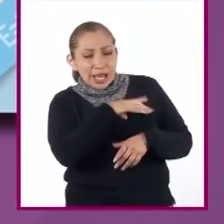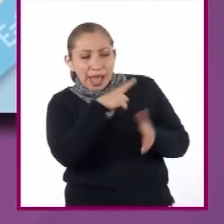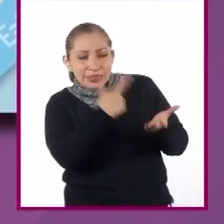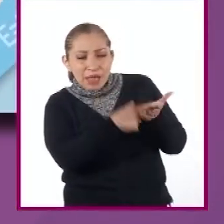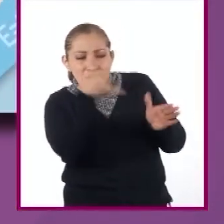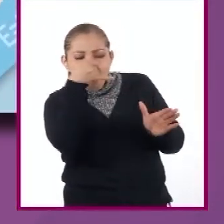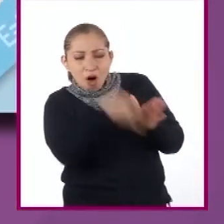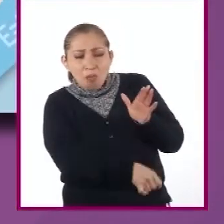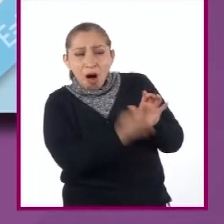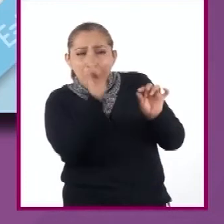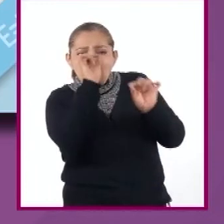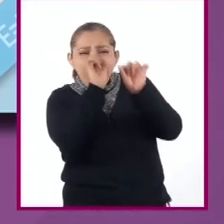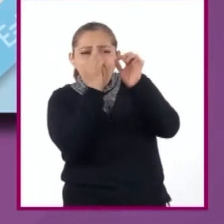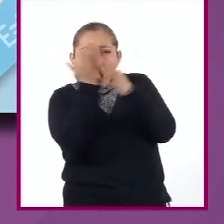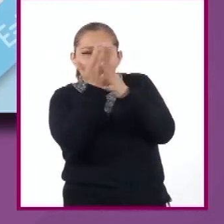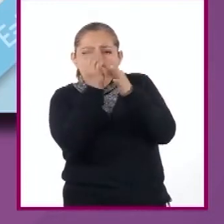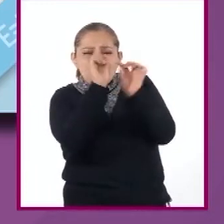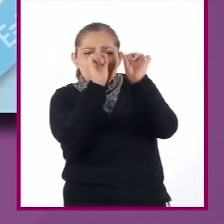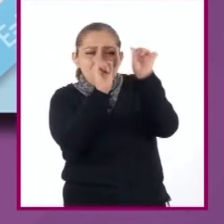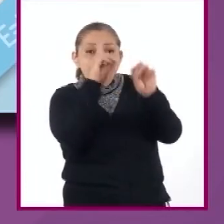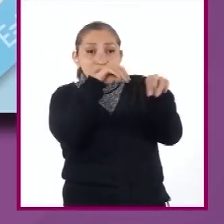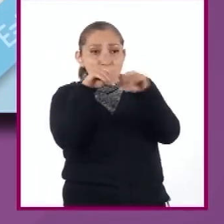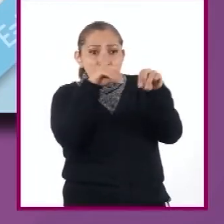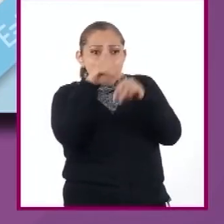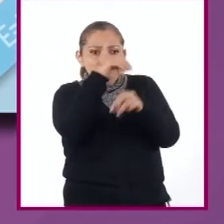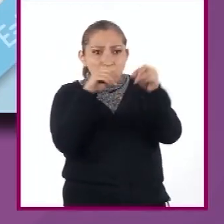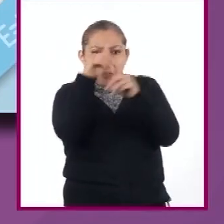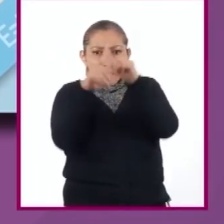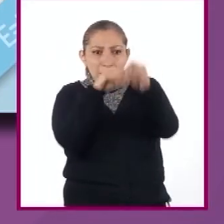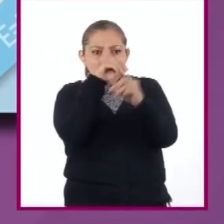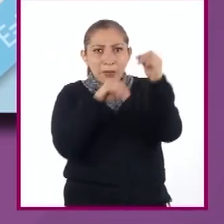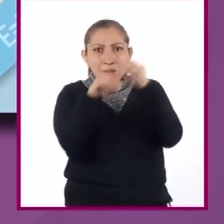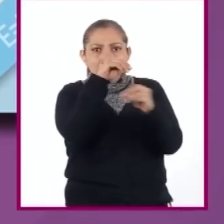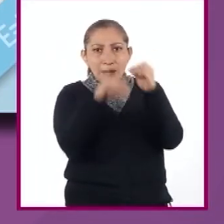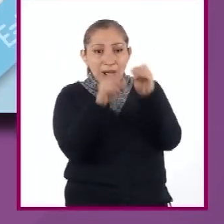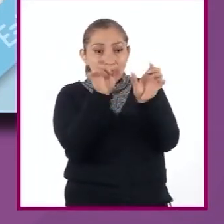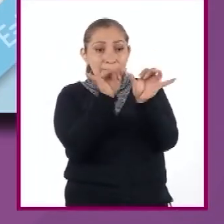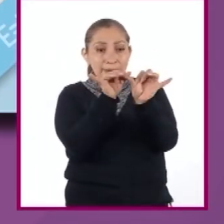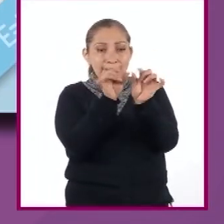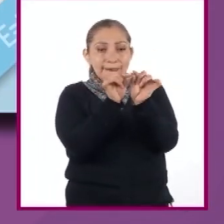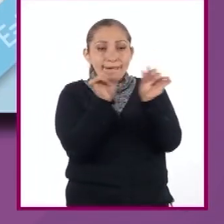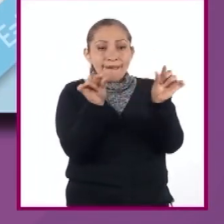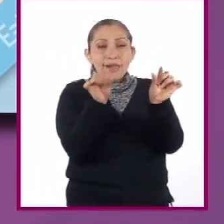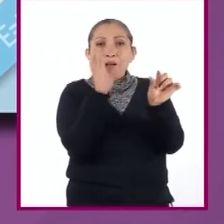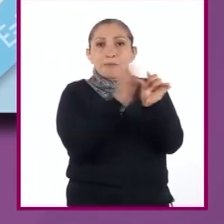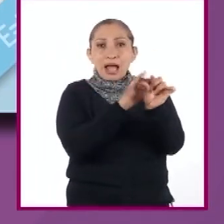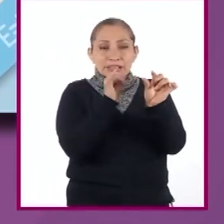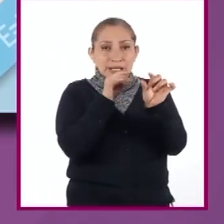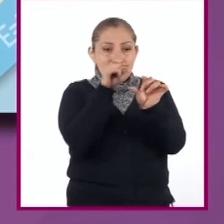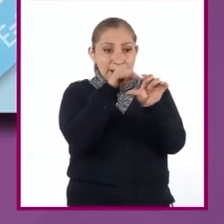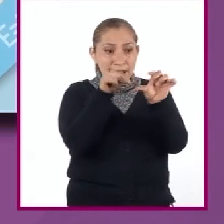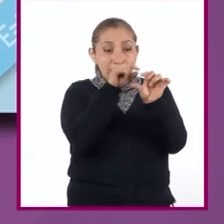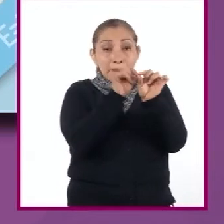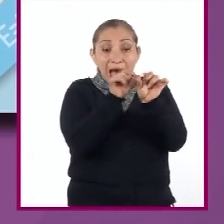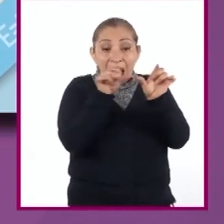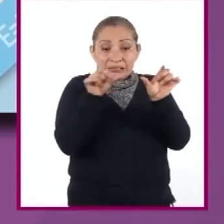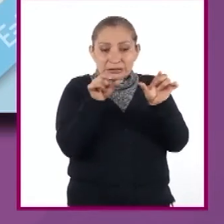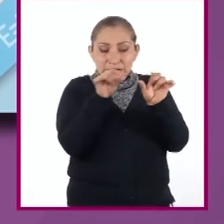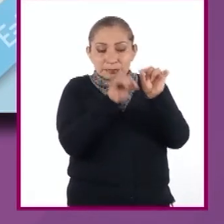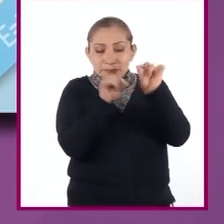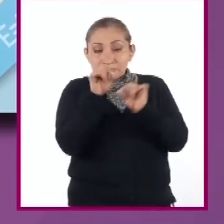de pequeñas partículas esféricas en movimiento, separadas por distancias mayores al valor de su diámetro.